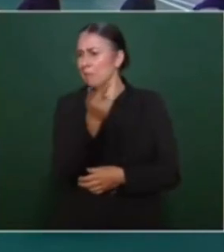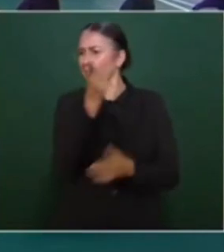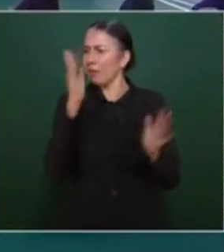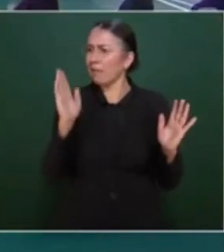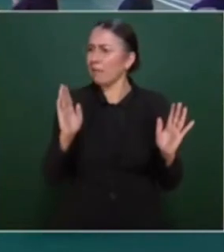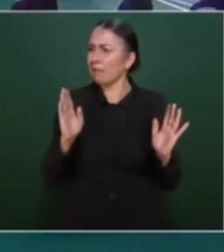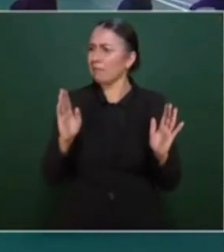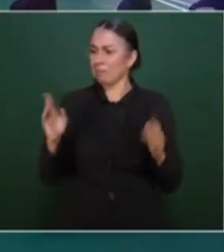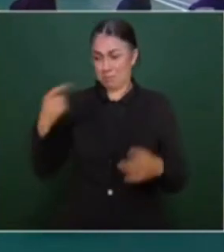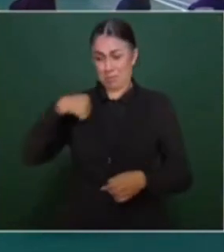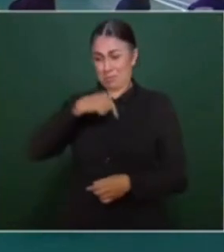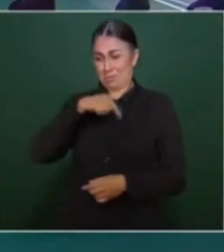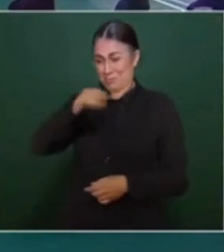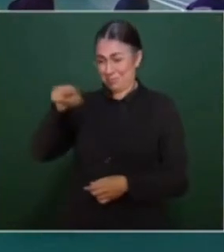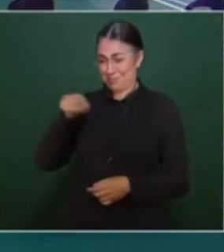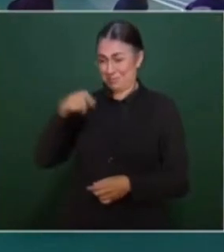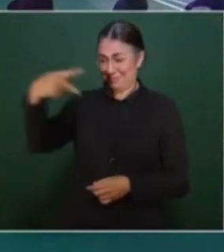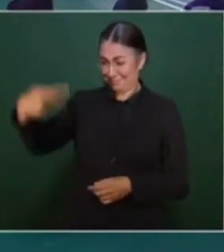a nosotros